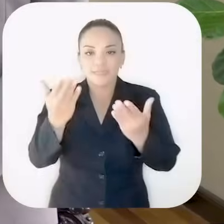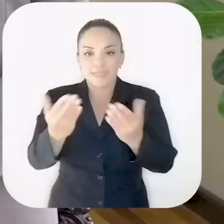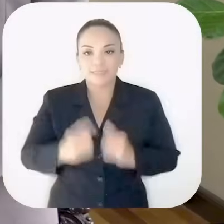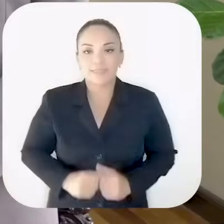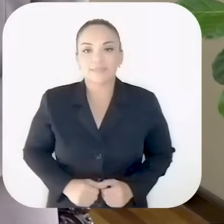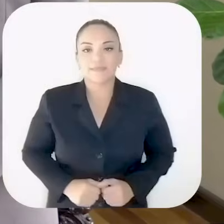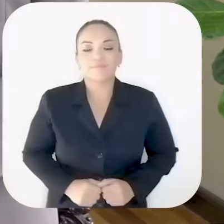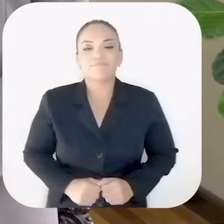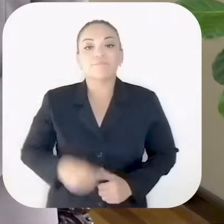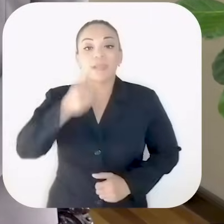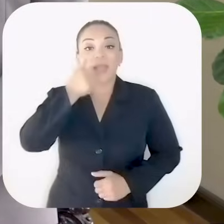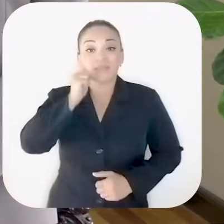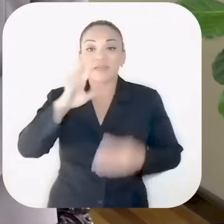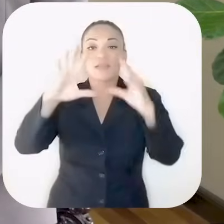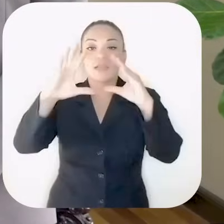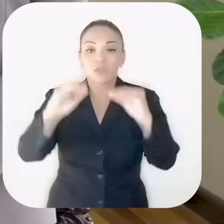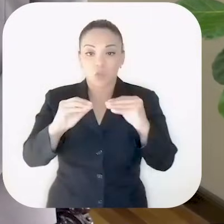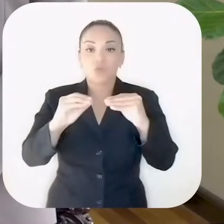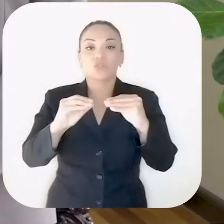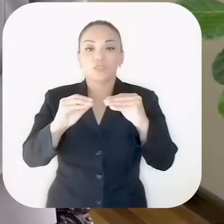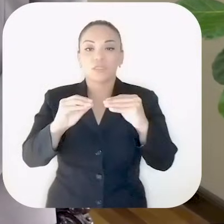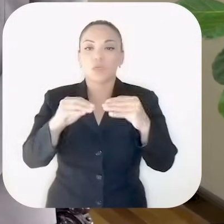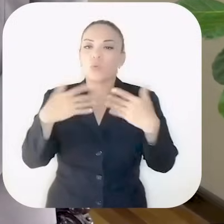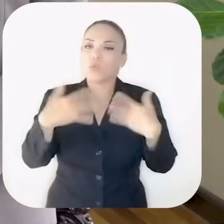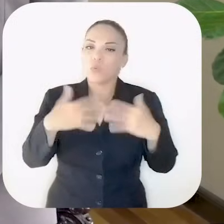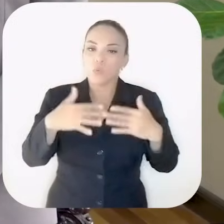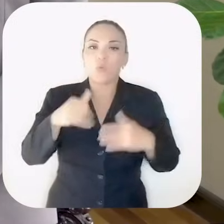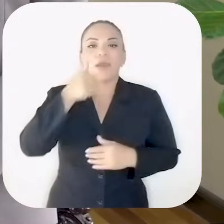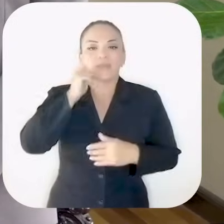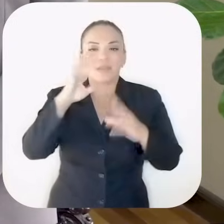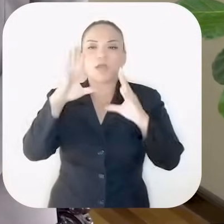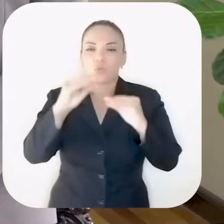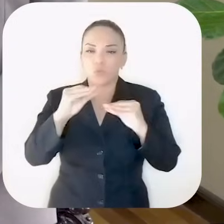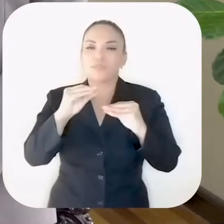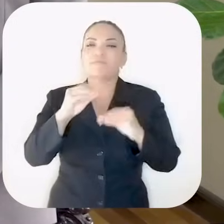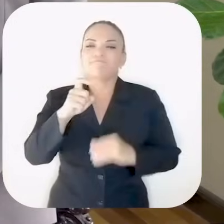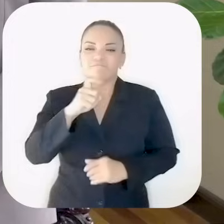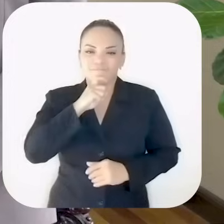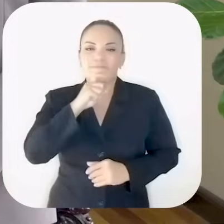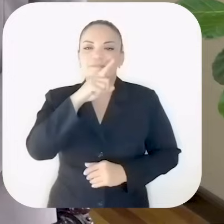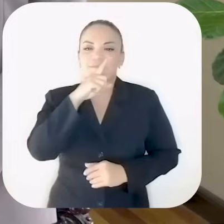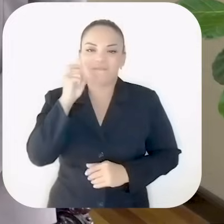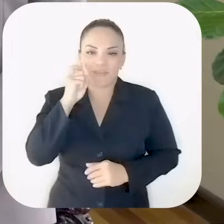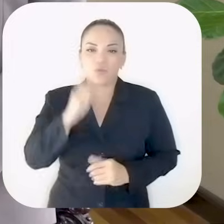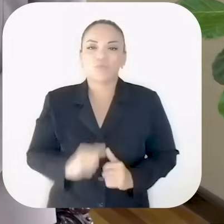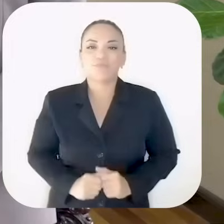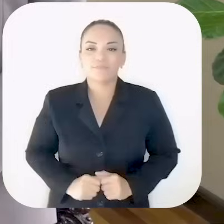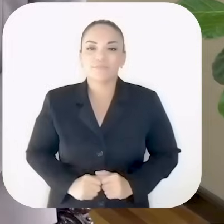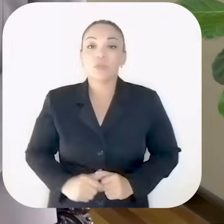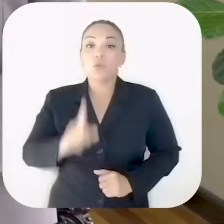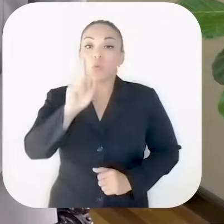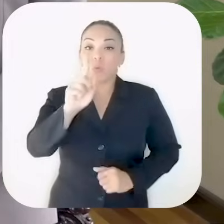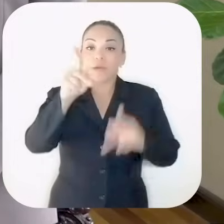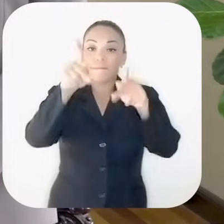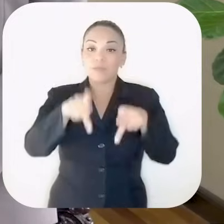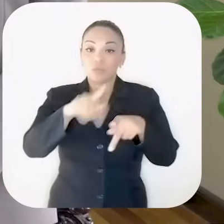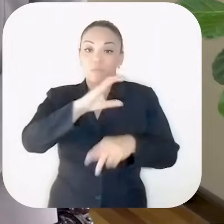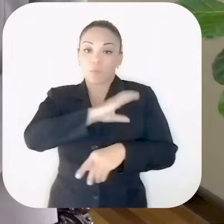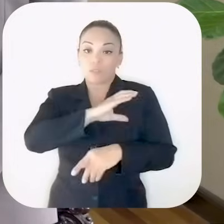Compatriotas, anoche tuvimos una noche más muy amarga. Perdimos a un oficial del